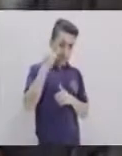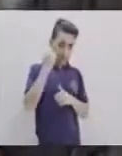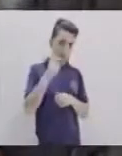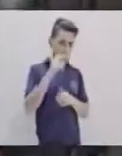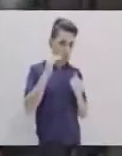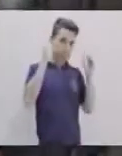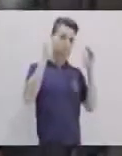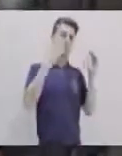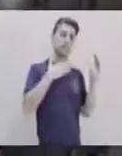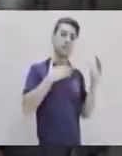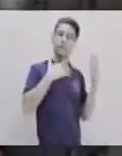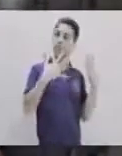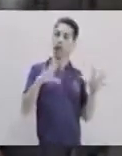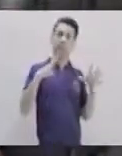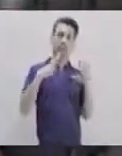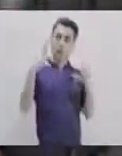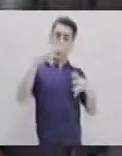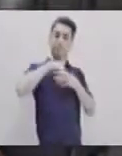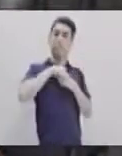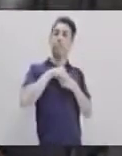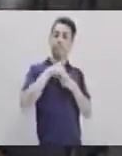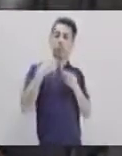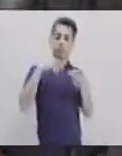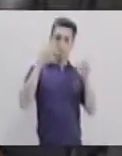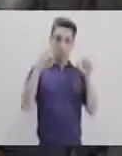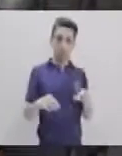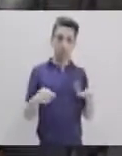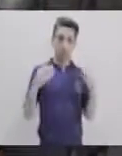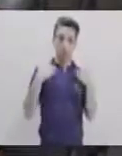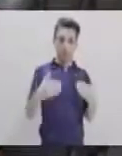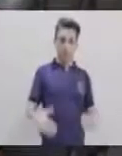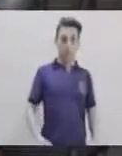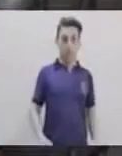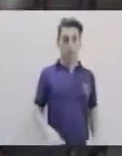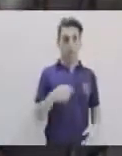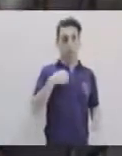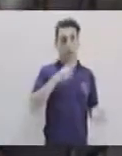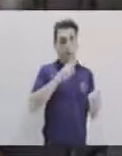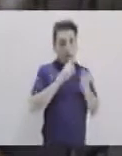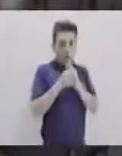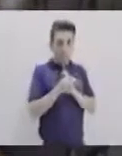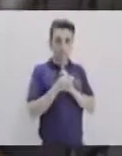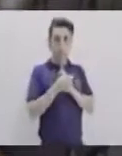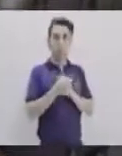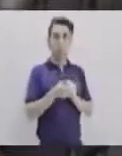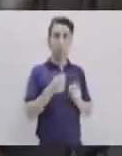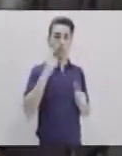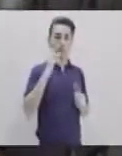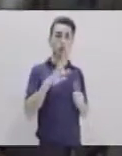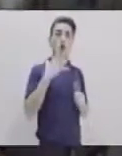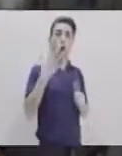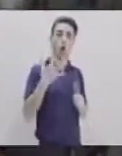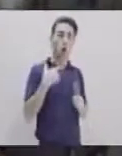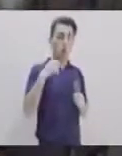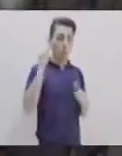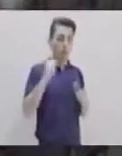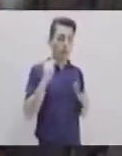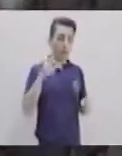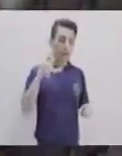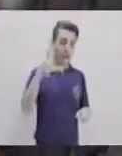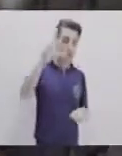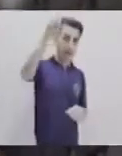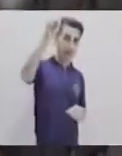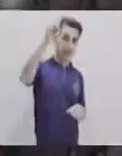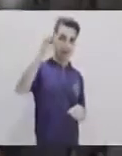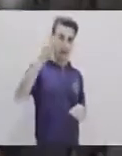seres humanos ya tenemos, esa capacidad de poder adaptarnos a nuevos cambios o cuando nosotros tenemos también